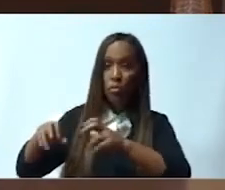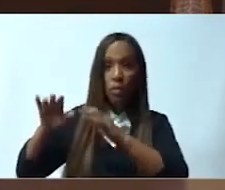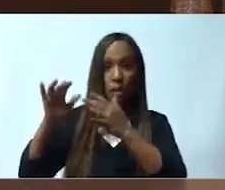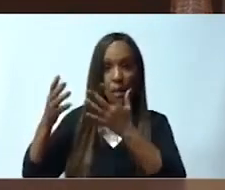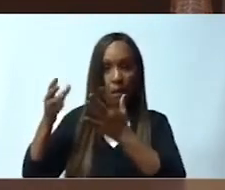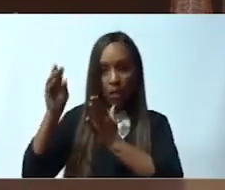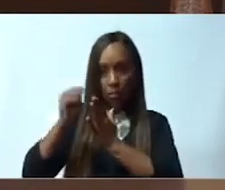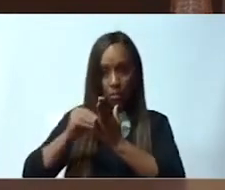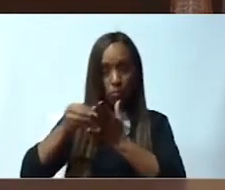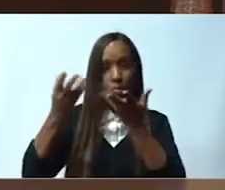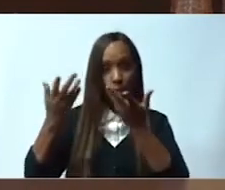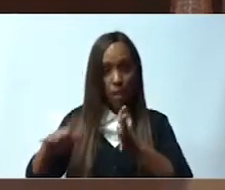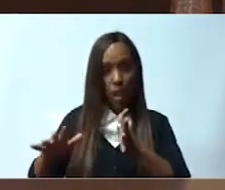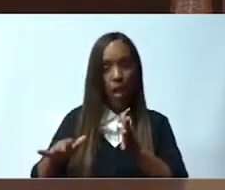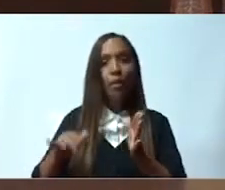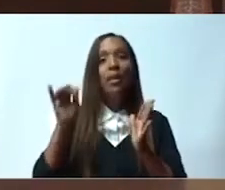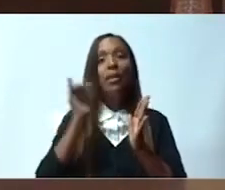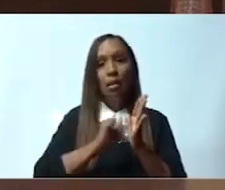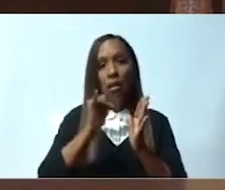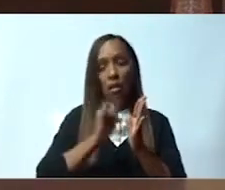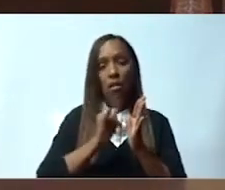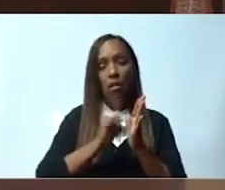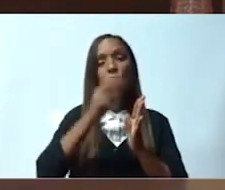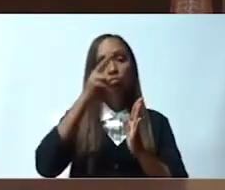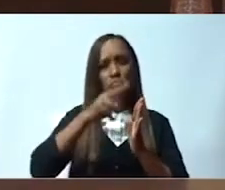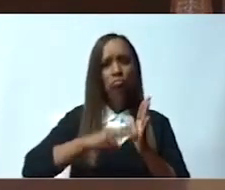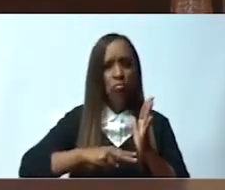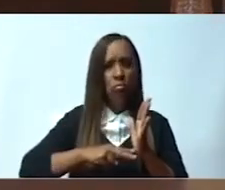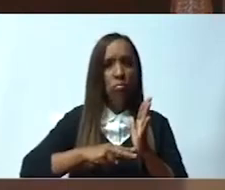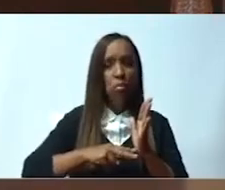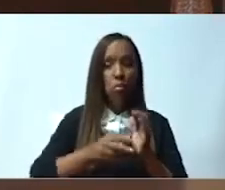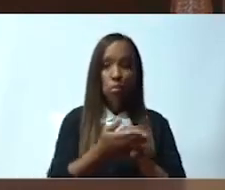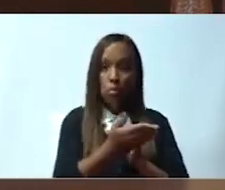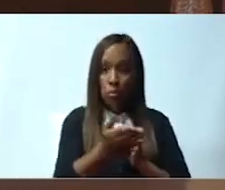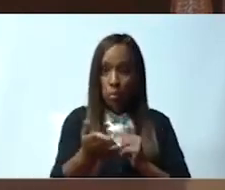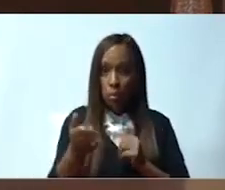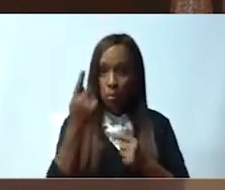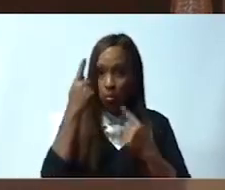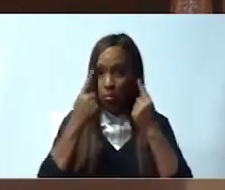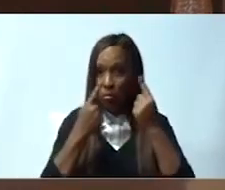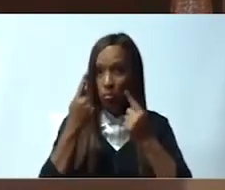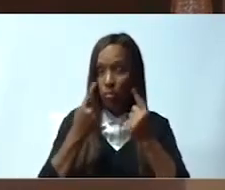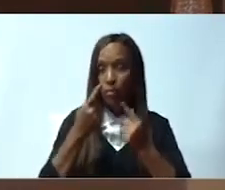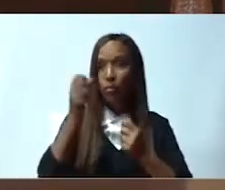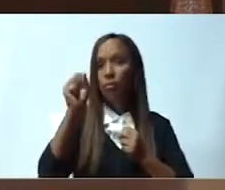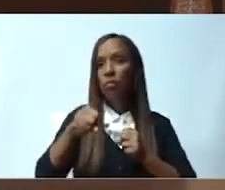estén de acuerdo, pulsen sí, y si no están de acuerdo, pulsen no, por favor.